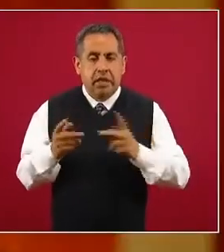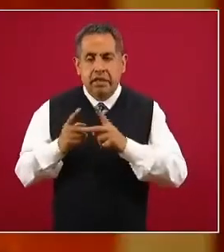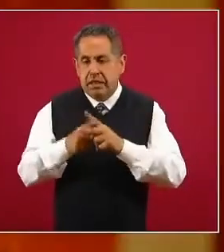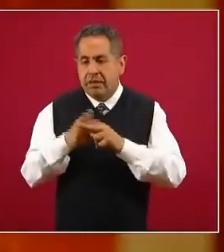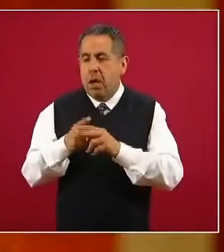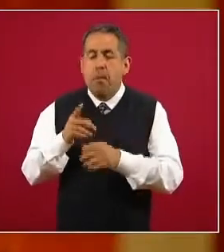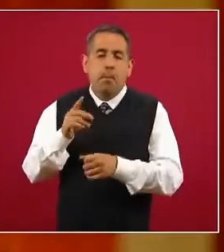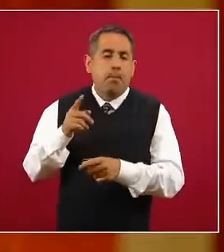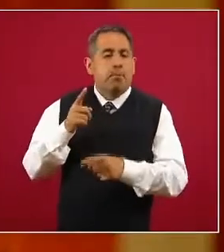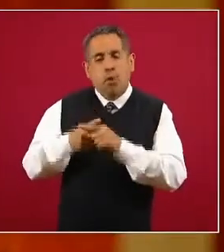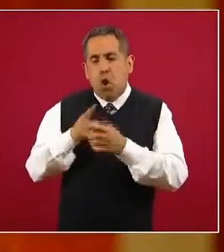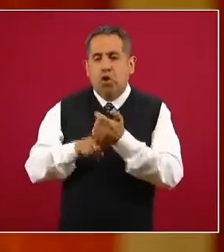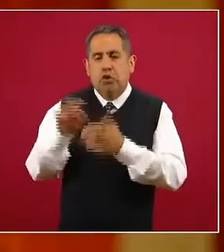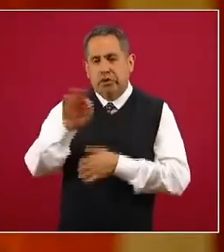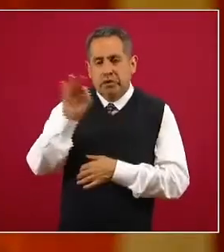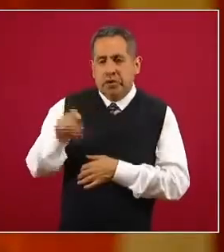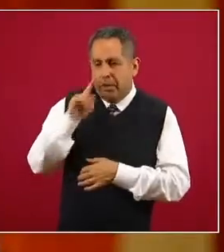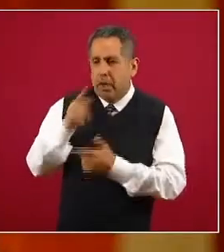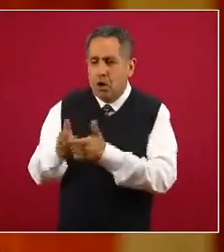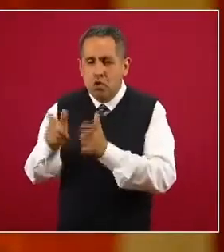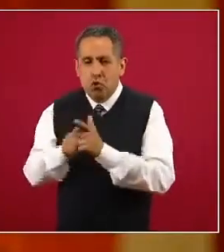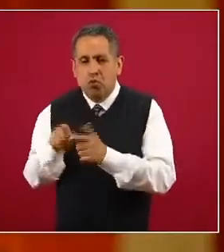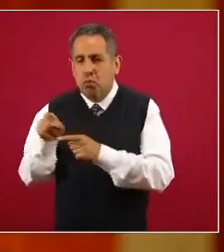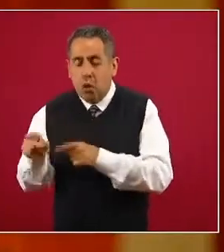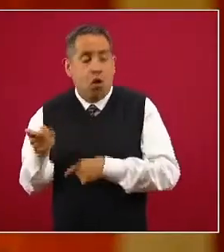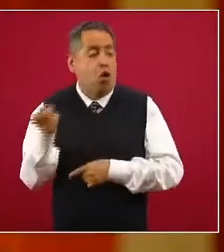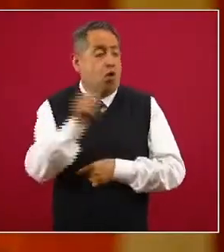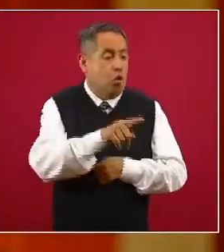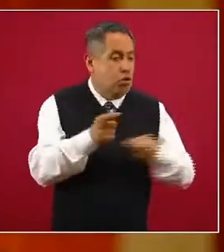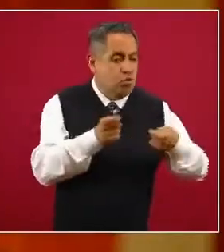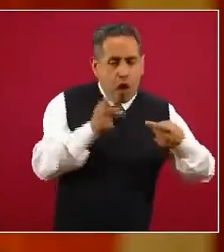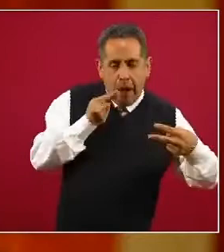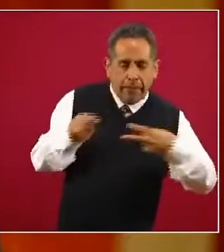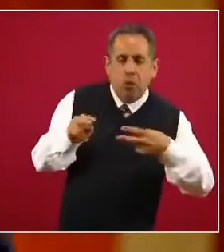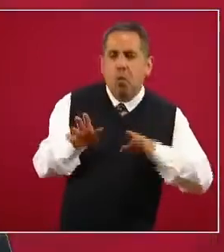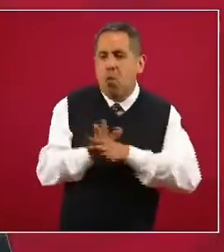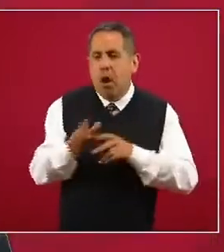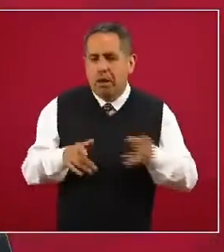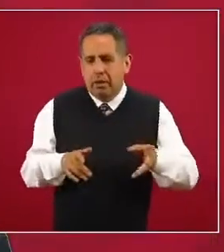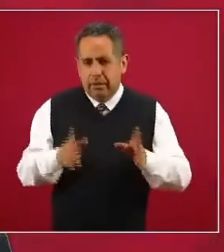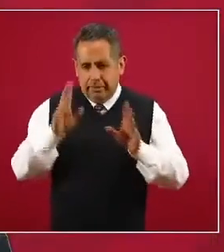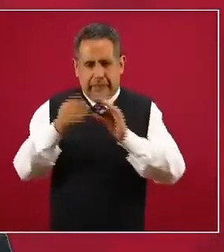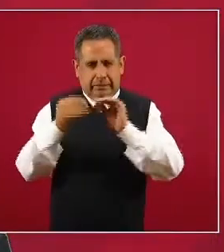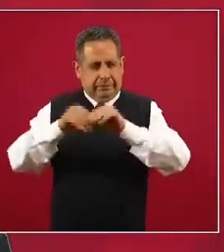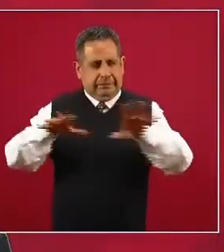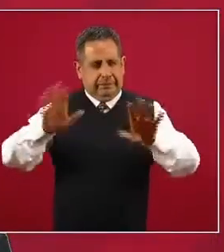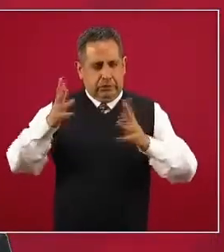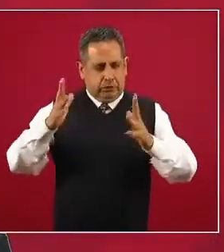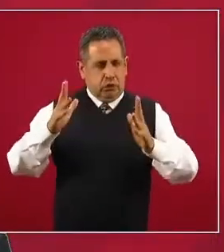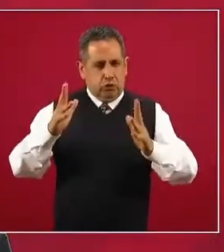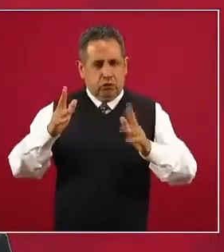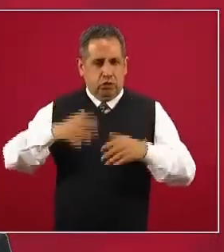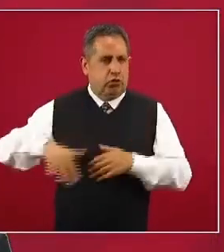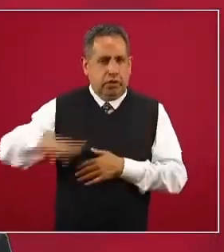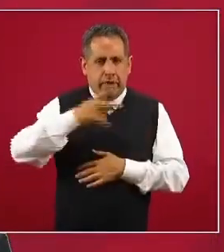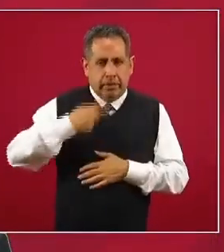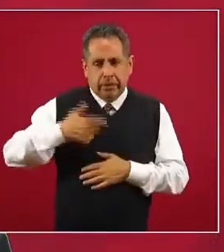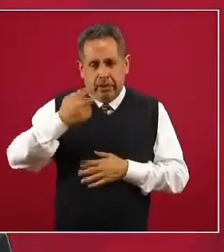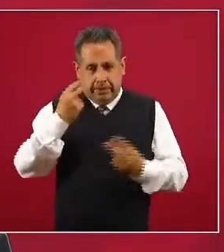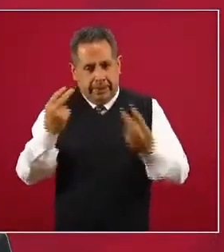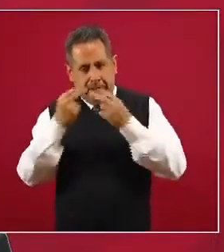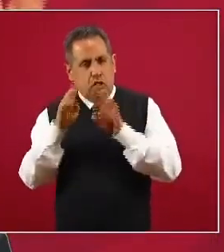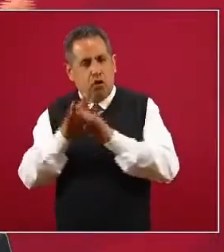el porcentaje en el grupo placebo, el grupo control. Eso para familiarizar a toda la población que nos